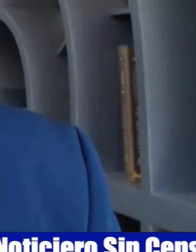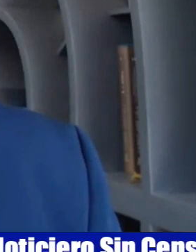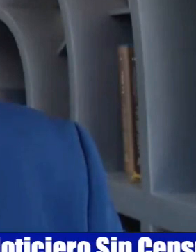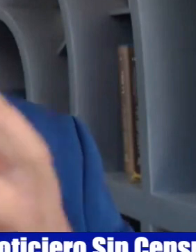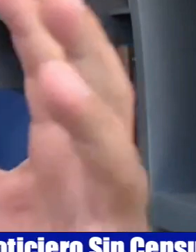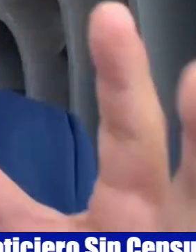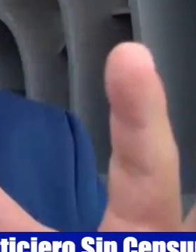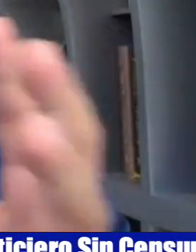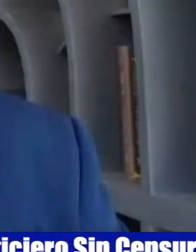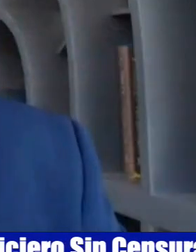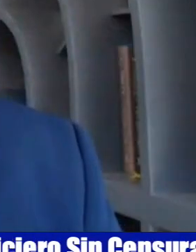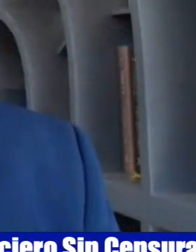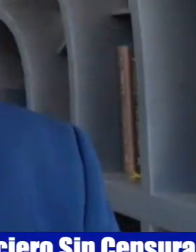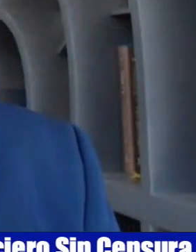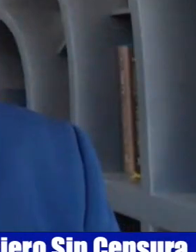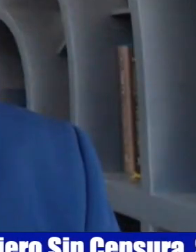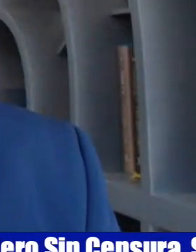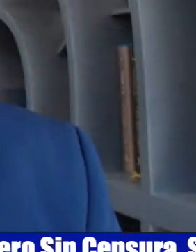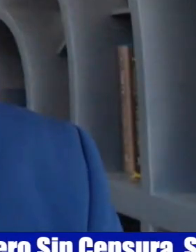periodistas que